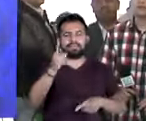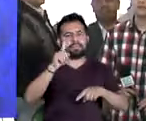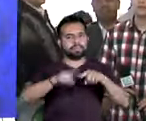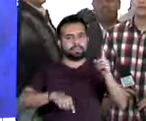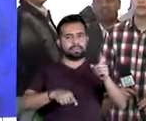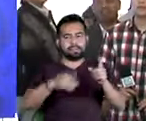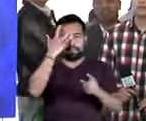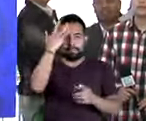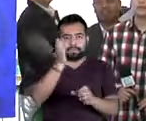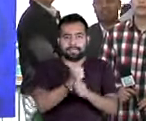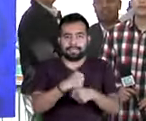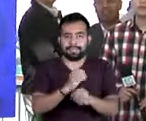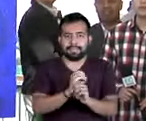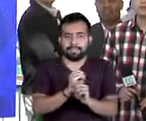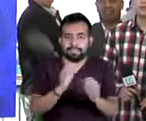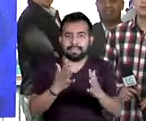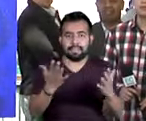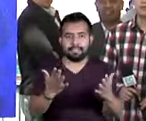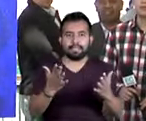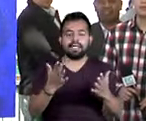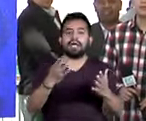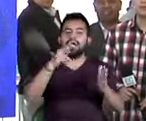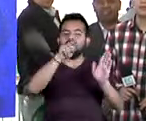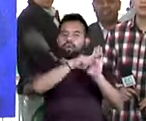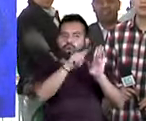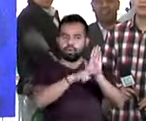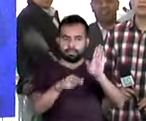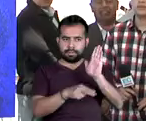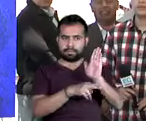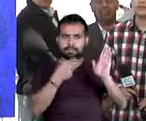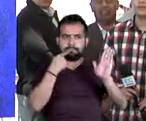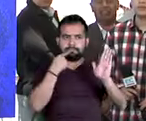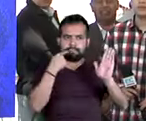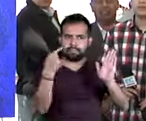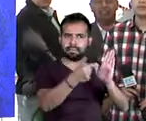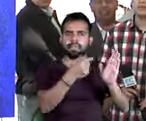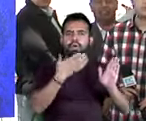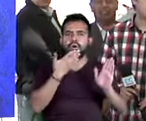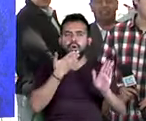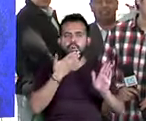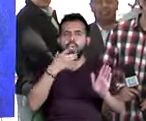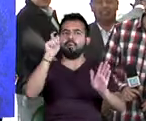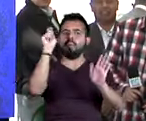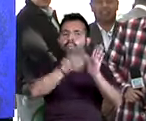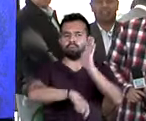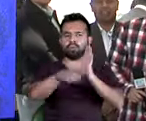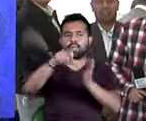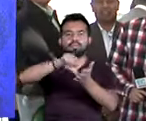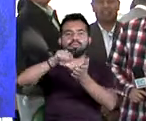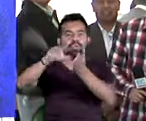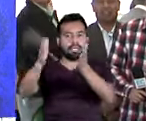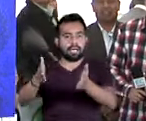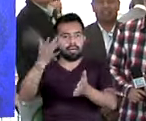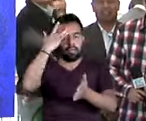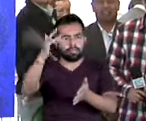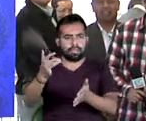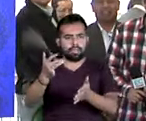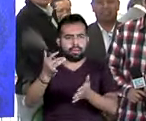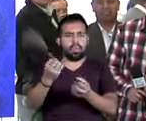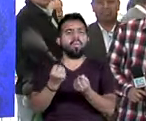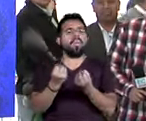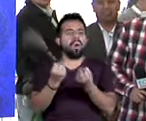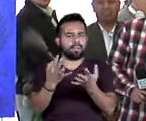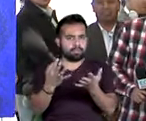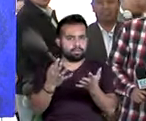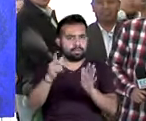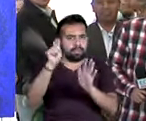no está hecho. No está hecho una normativa para que podamos sancionar a los ciudadanos que hagan esto. ¿De cuál va a ser la multa? Sí,